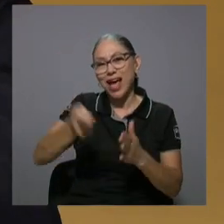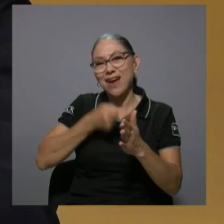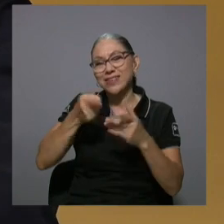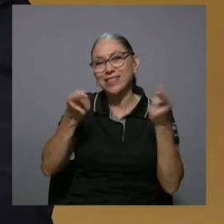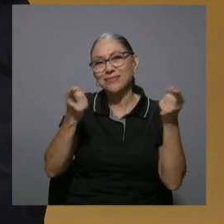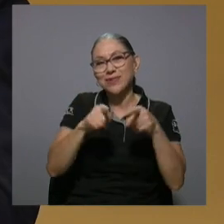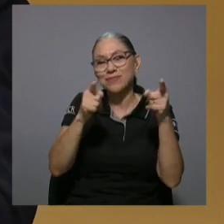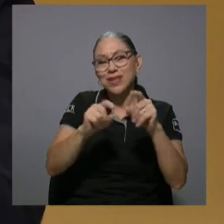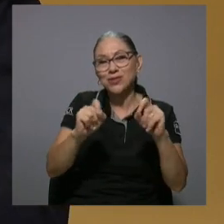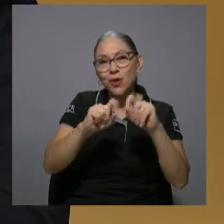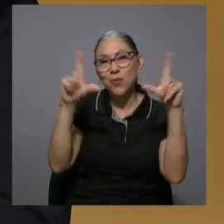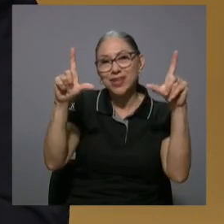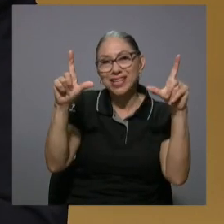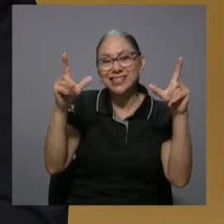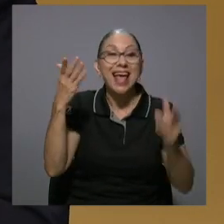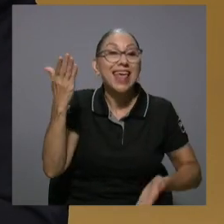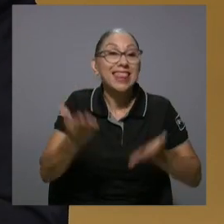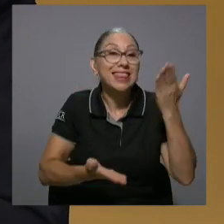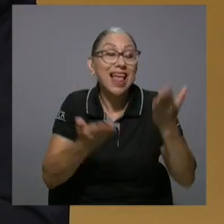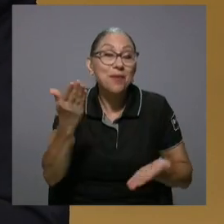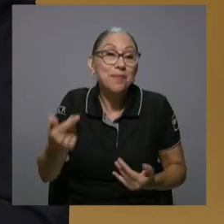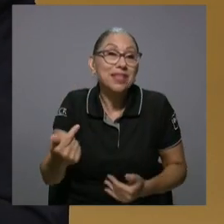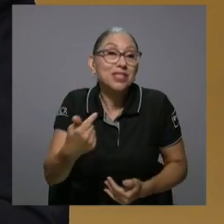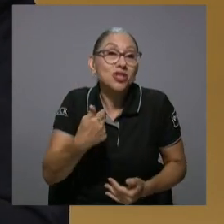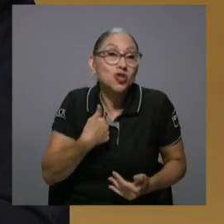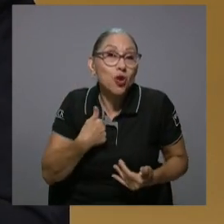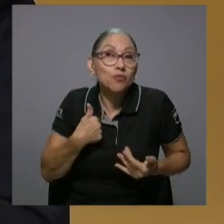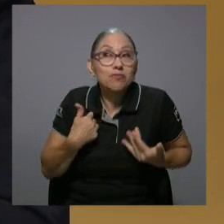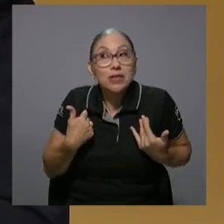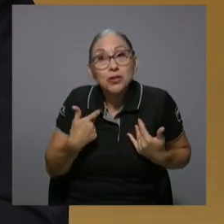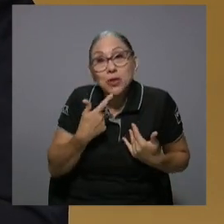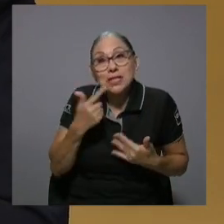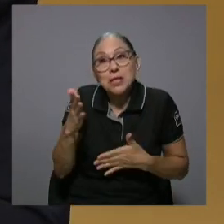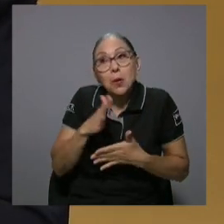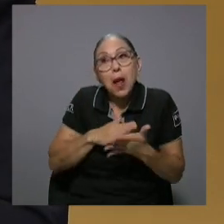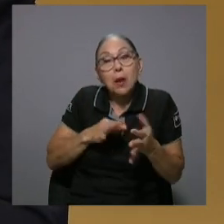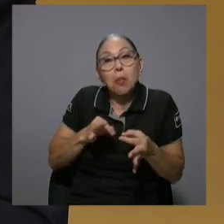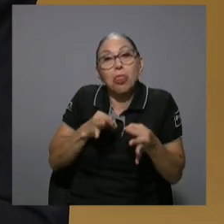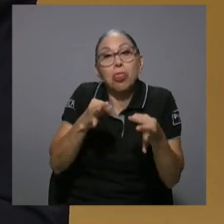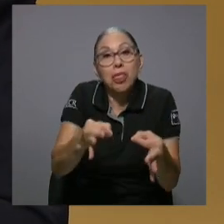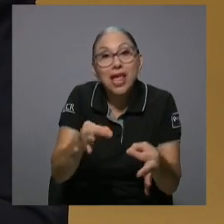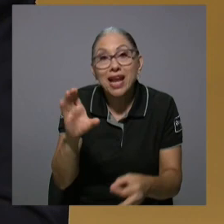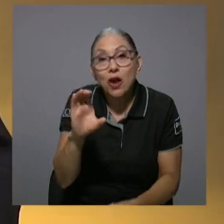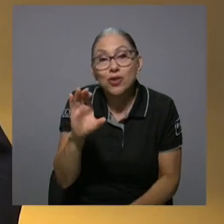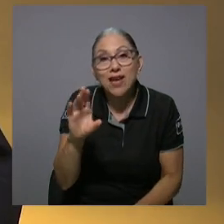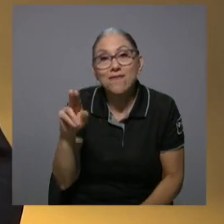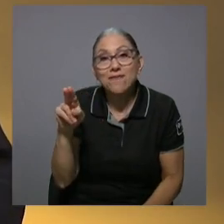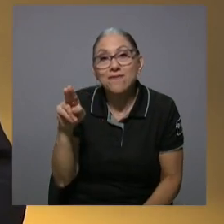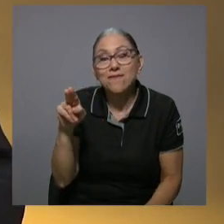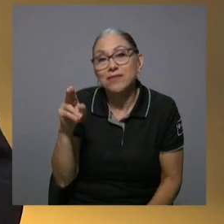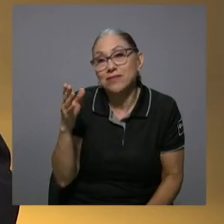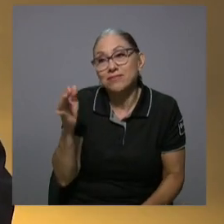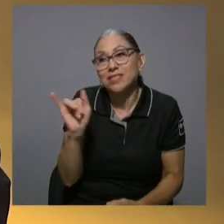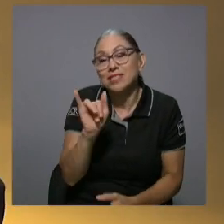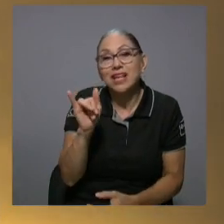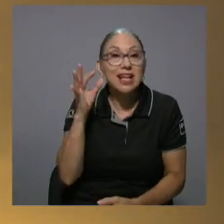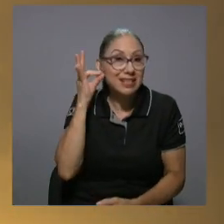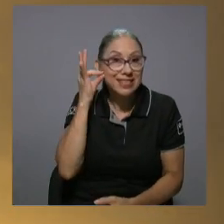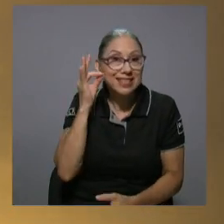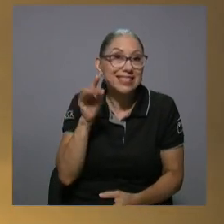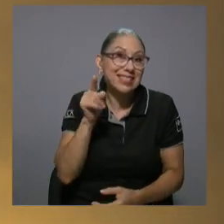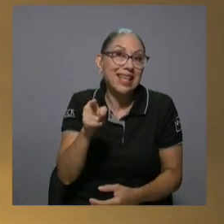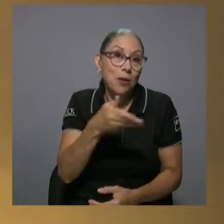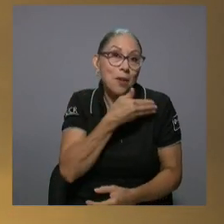lo que llaman wishful thinking, que Claudia Sheinbaum sea una sorpresa mejor de lo que esperamos. Hablaremos de eso